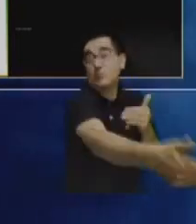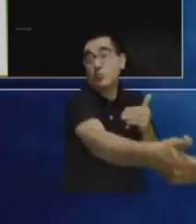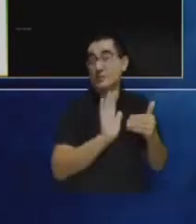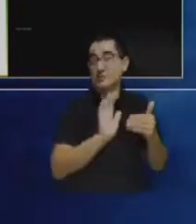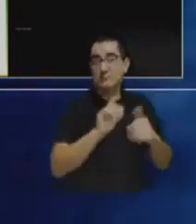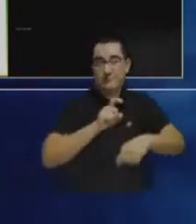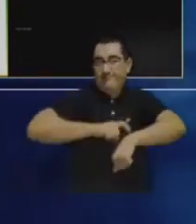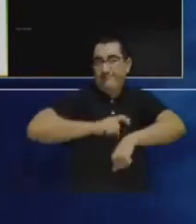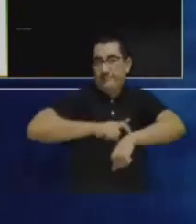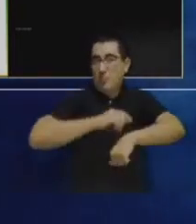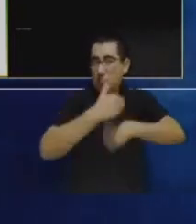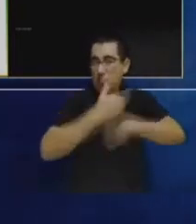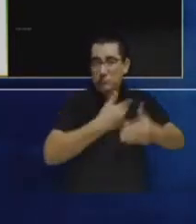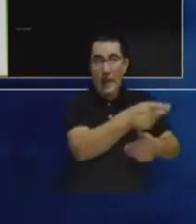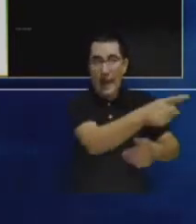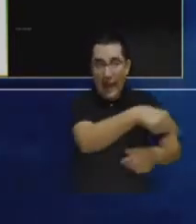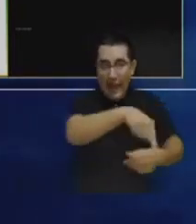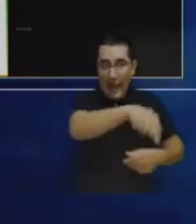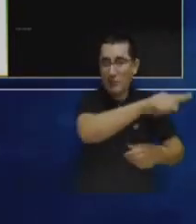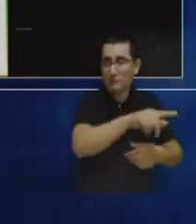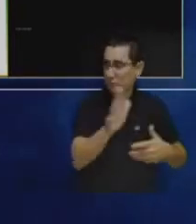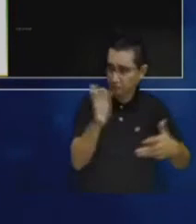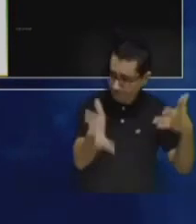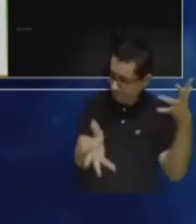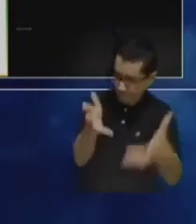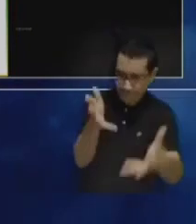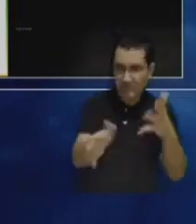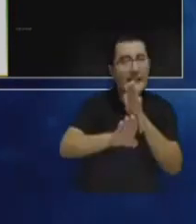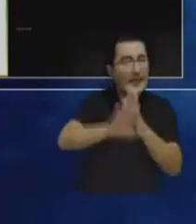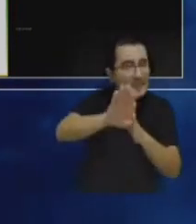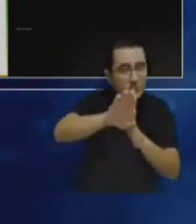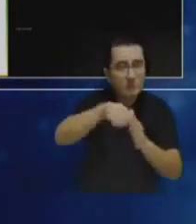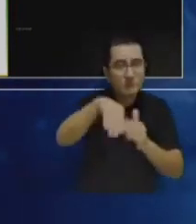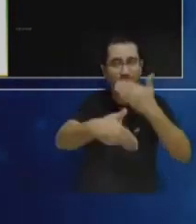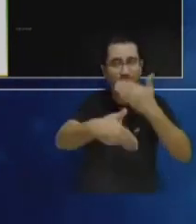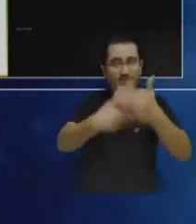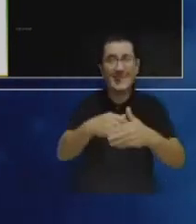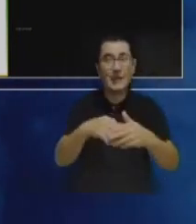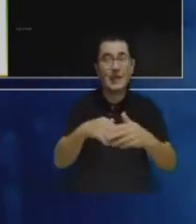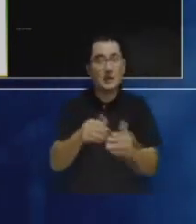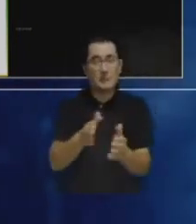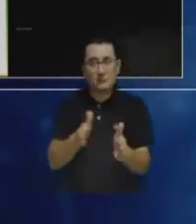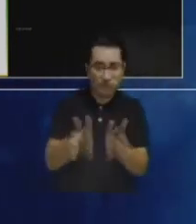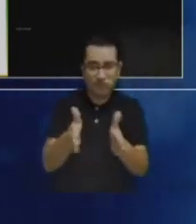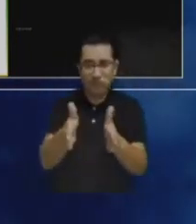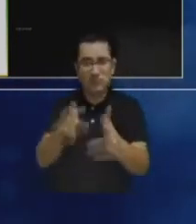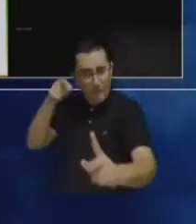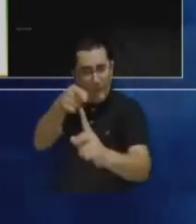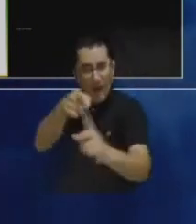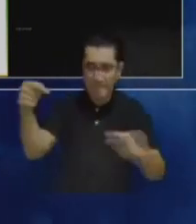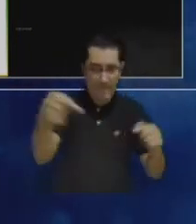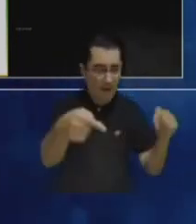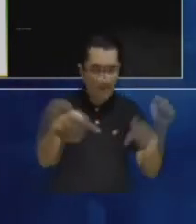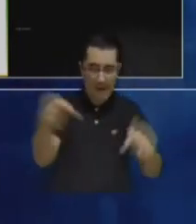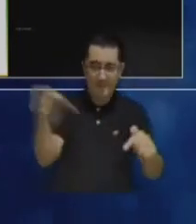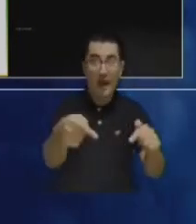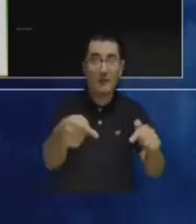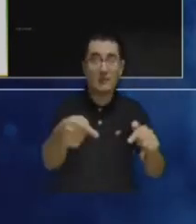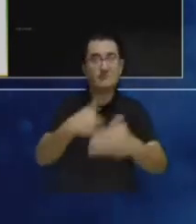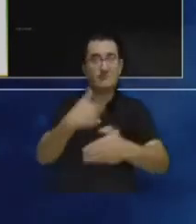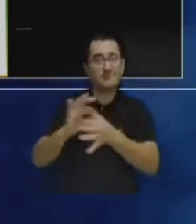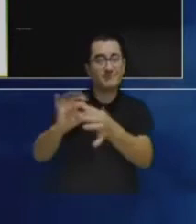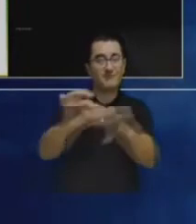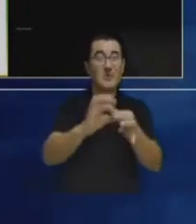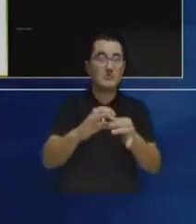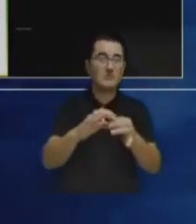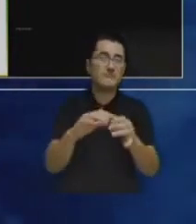permitir retomar esa senda de desarrollo en la cual también nosotros veníamos y a la cual también le estamos apuntando. Entonces ahí tenemos nosotros temas de conectividad, tenemos temas